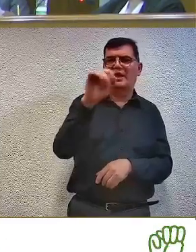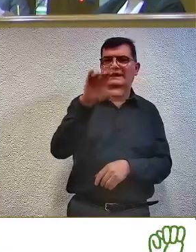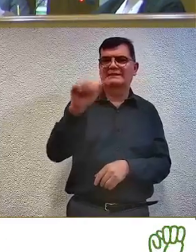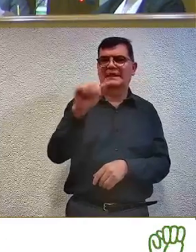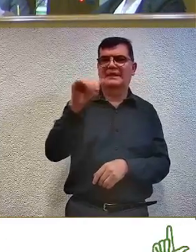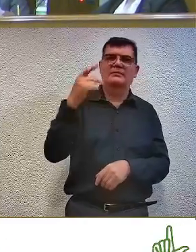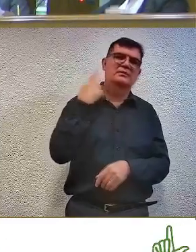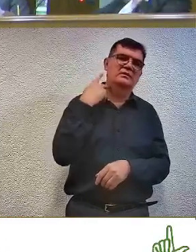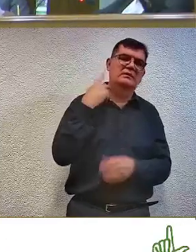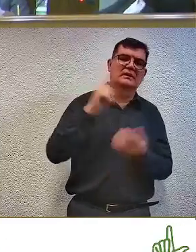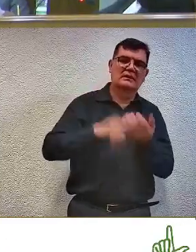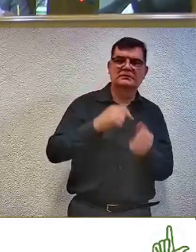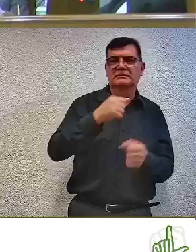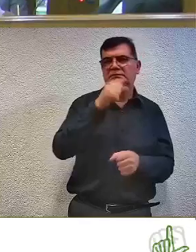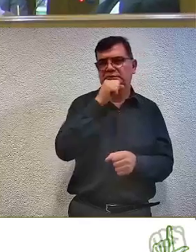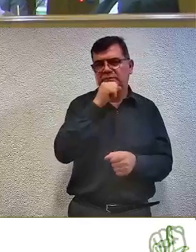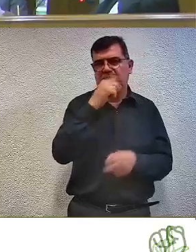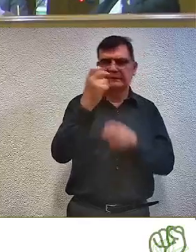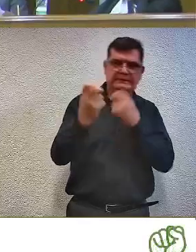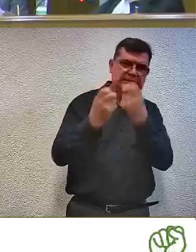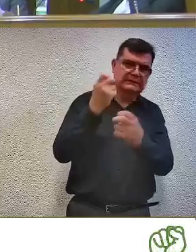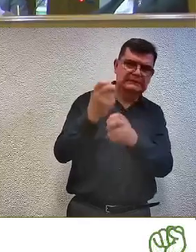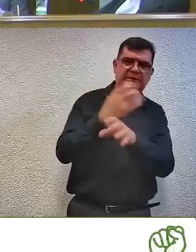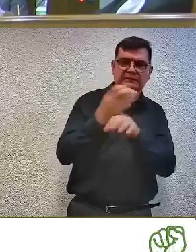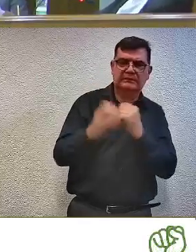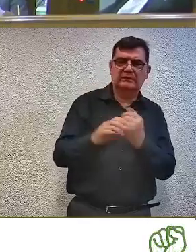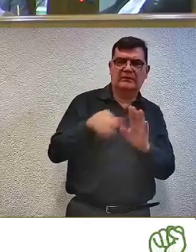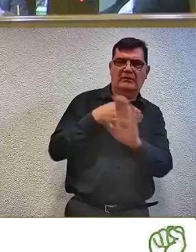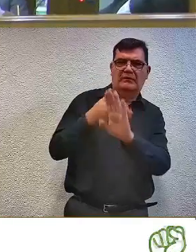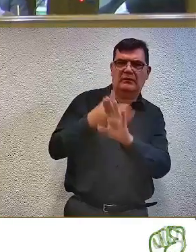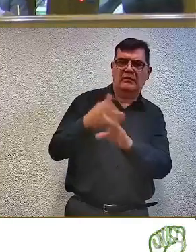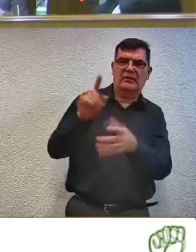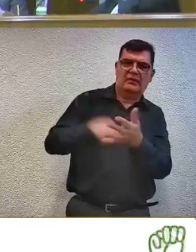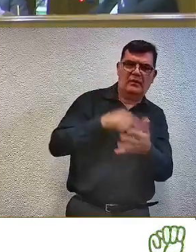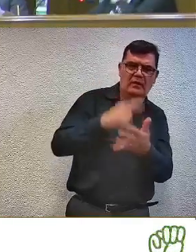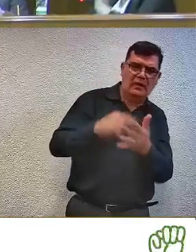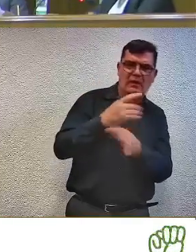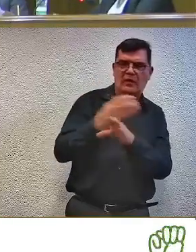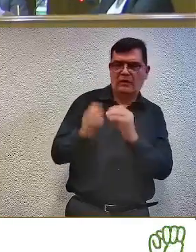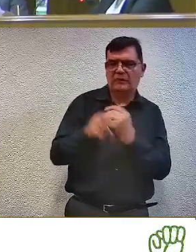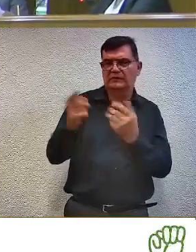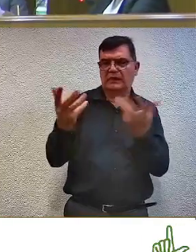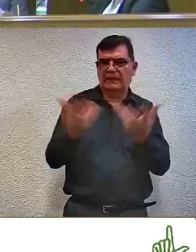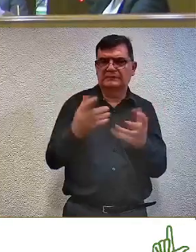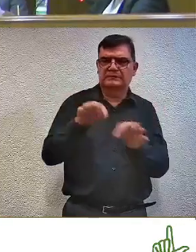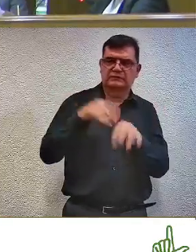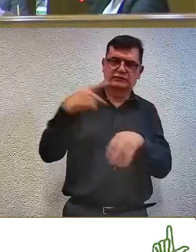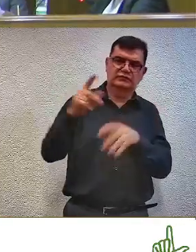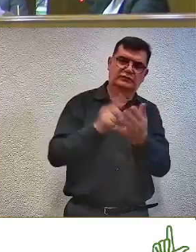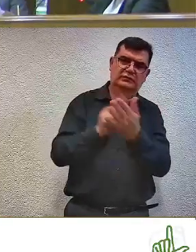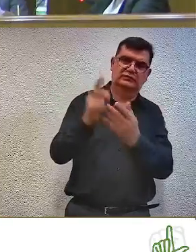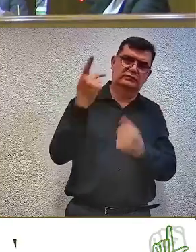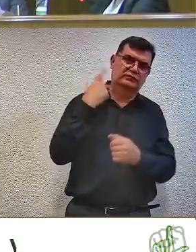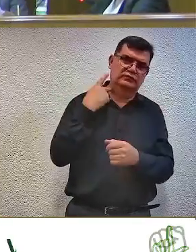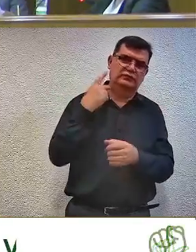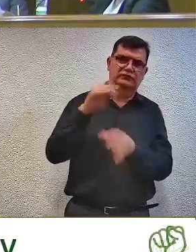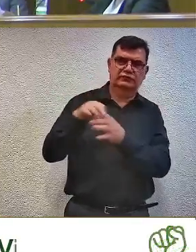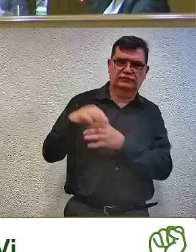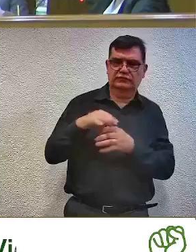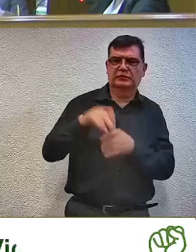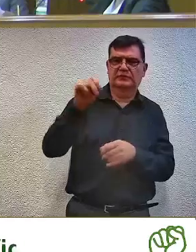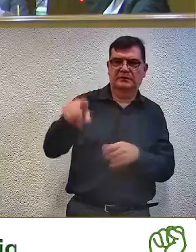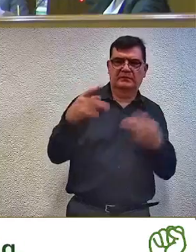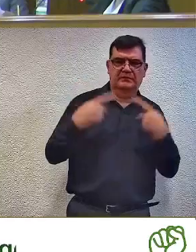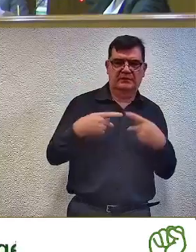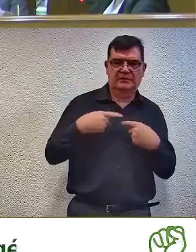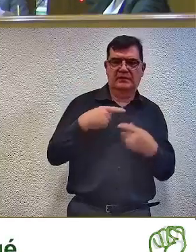manifestado mediante calumnias destinadas a menoscabar, anular o limitar el ejercicio efectivo de los derechos político-electorales del actor